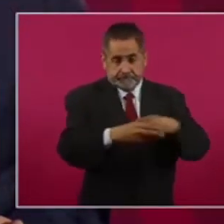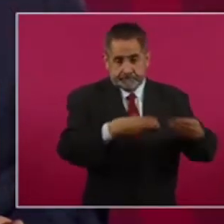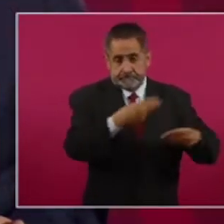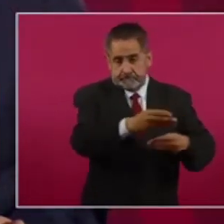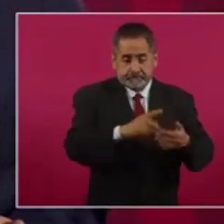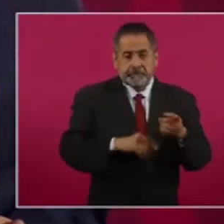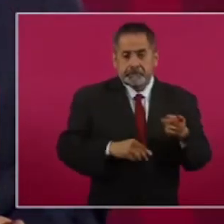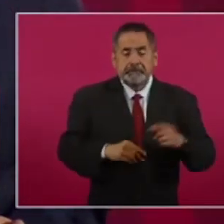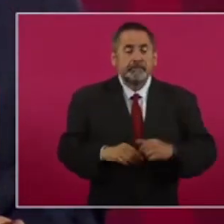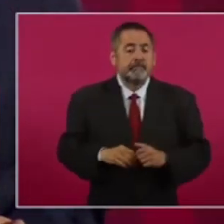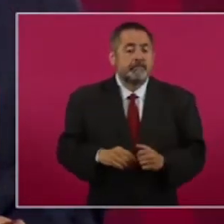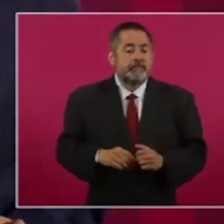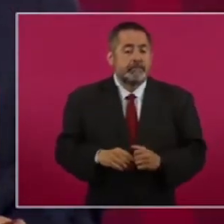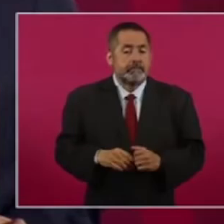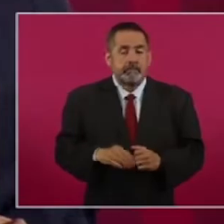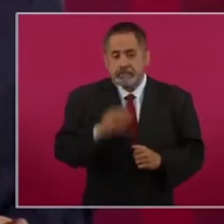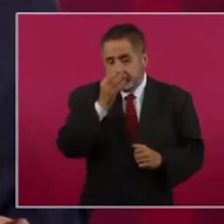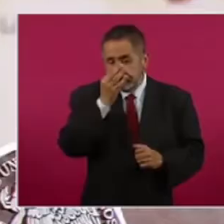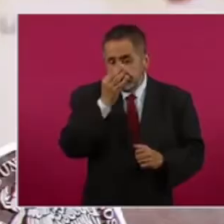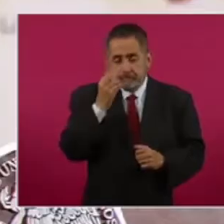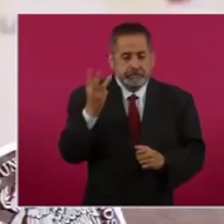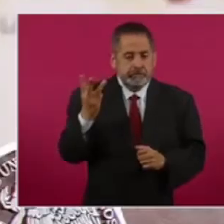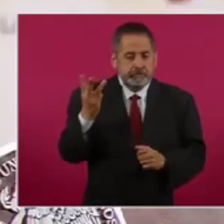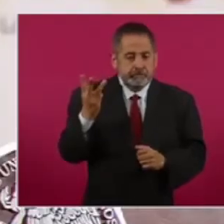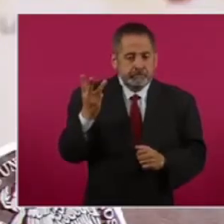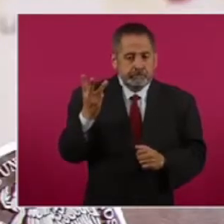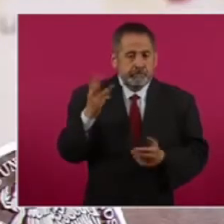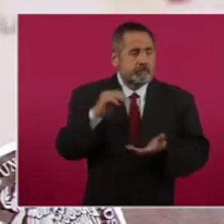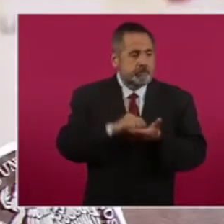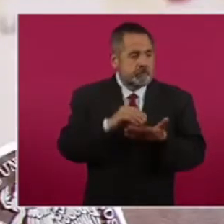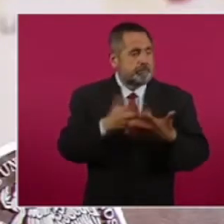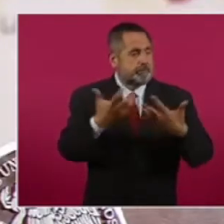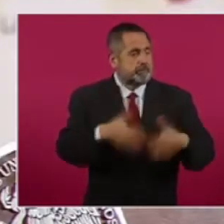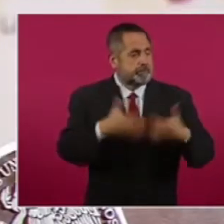concesiones, solo 3 tienen producción.